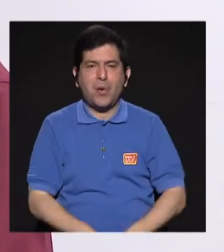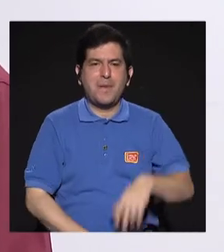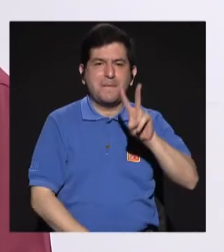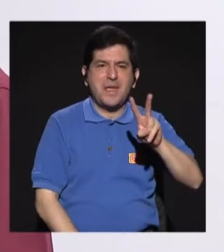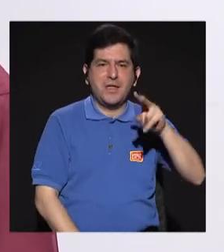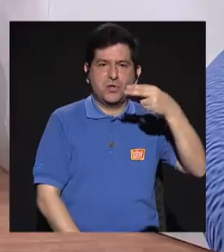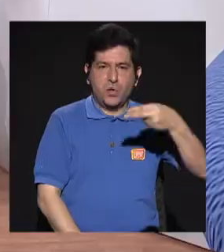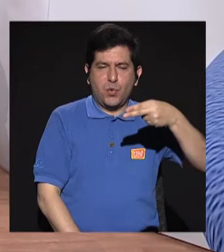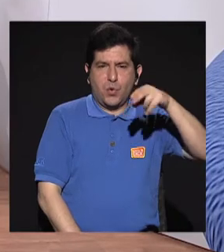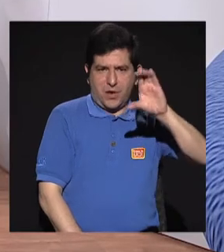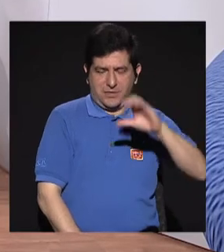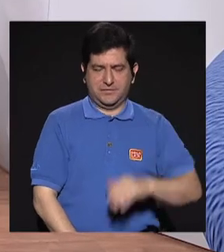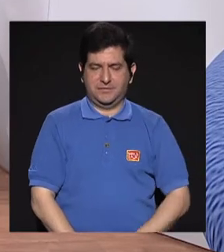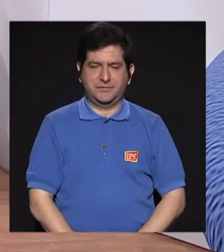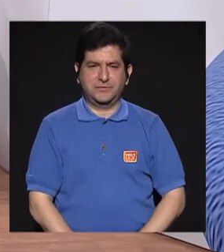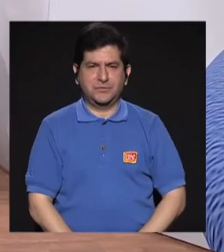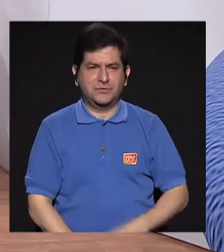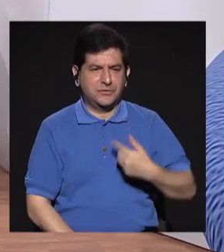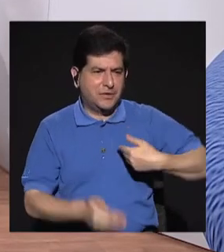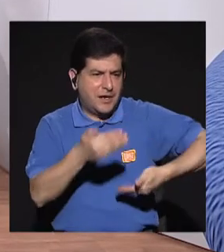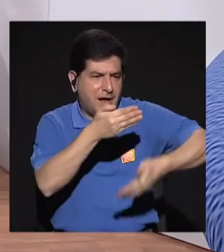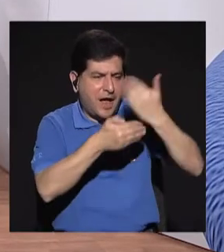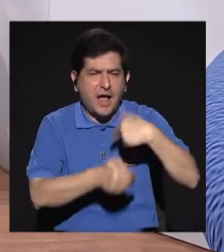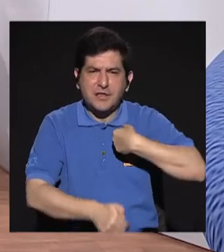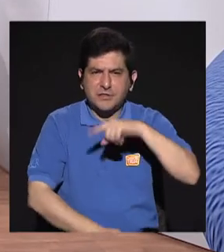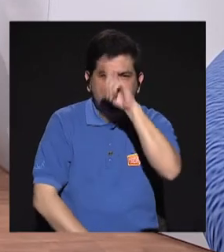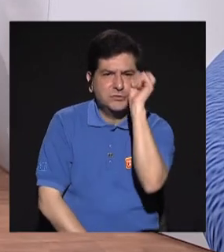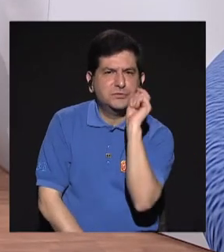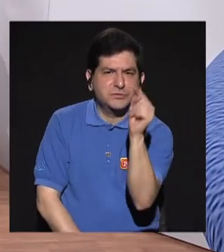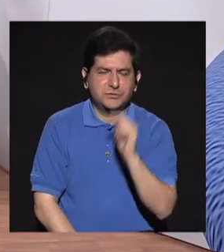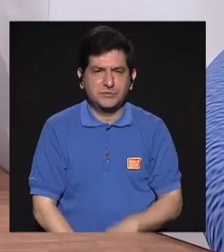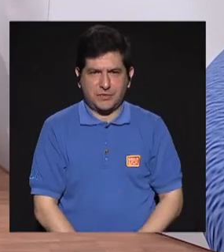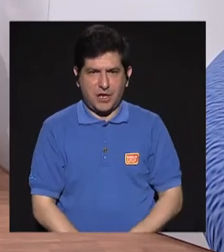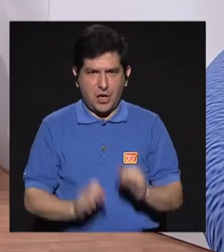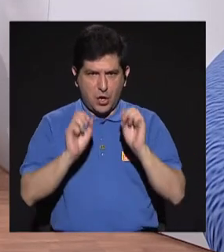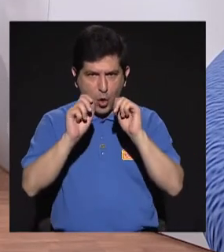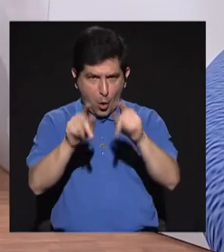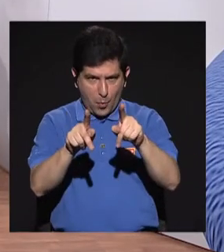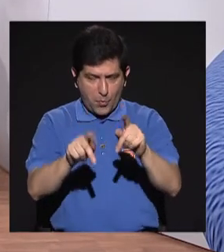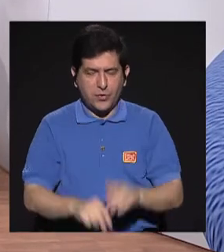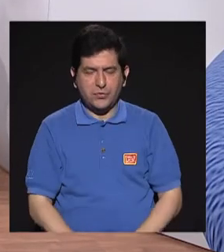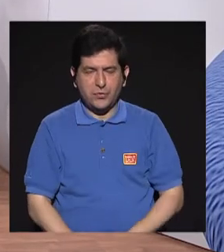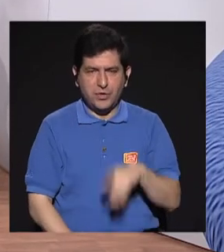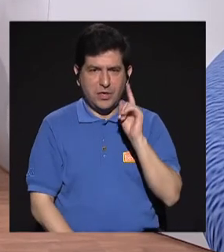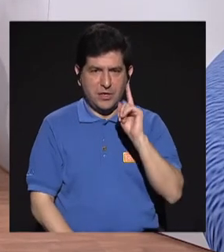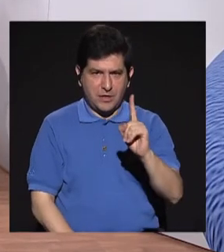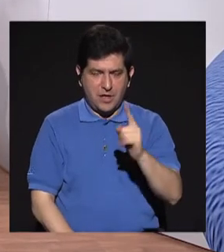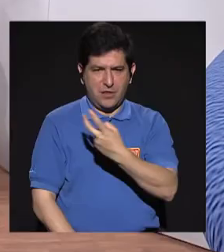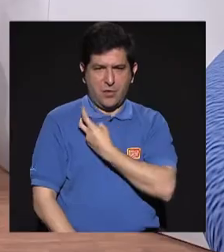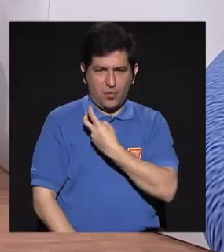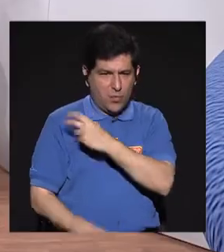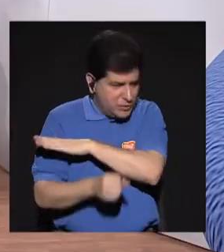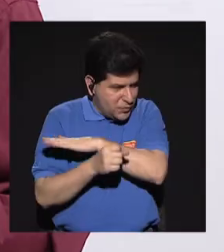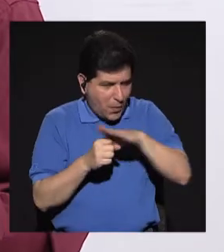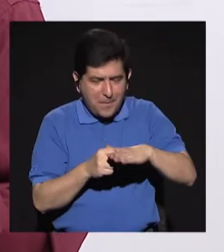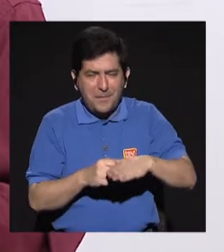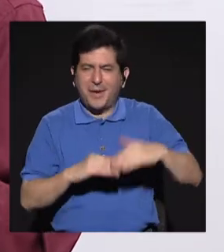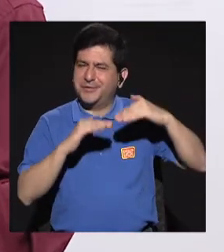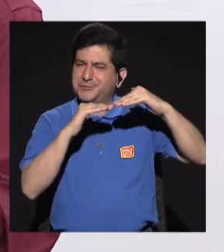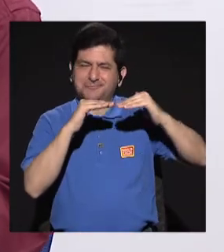castro víctor hugo le le plantea el segmento anterior la posibilidad de tener un esqueleto el bajo